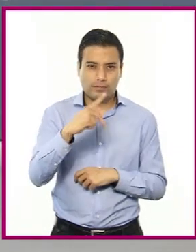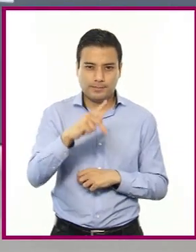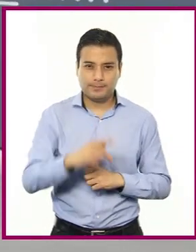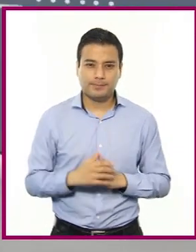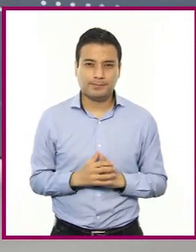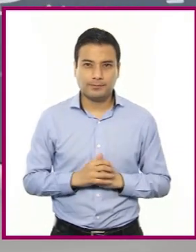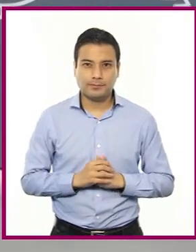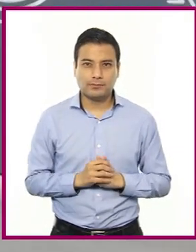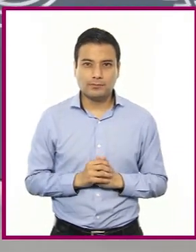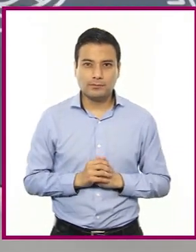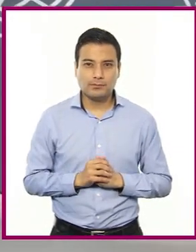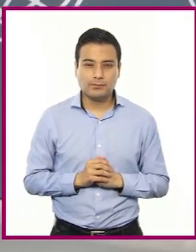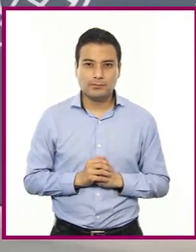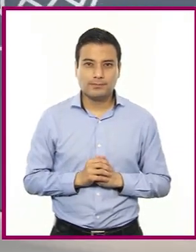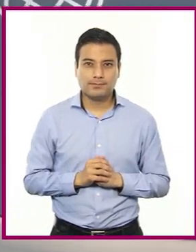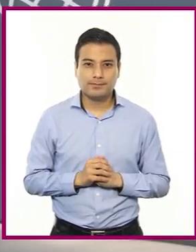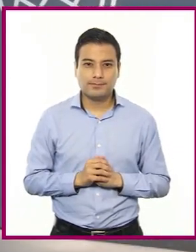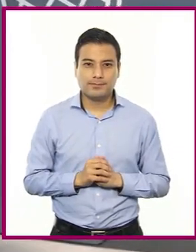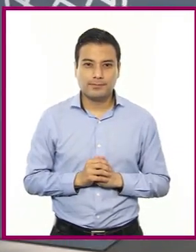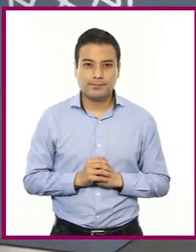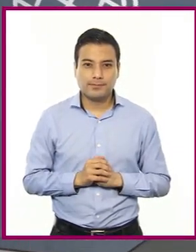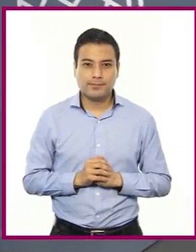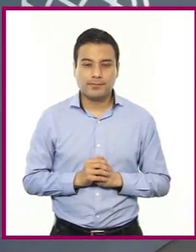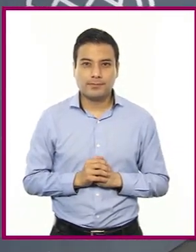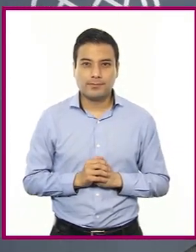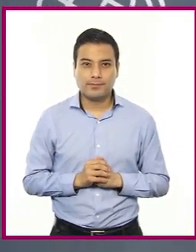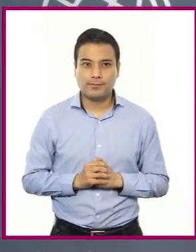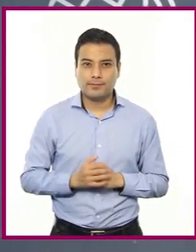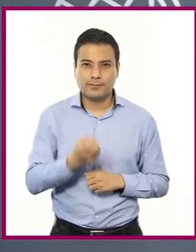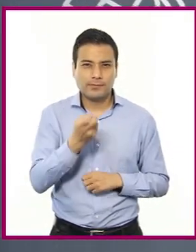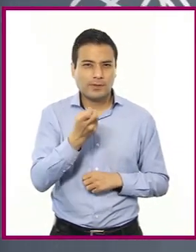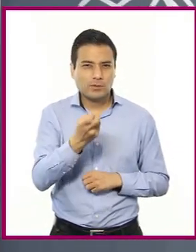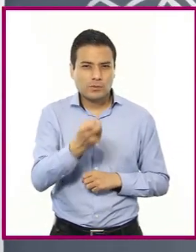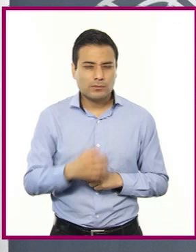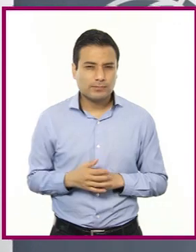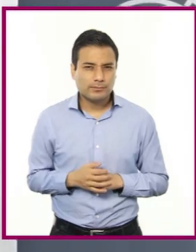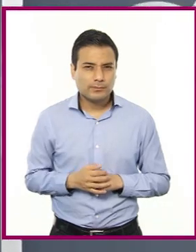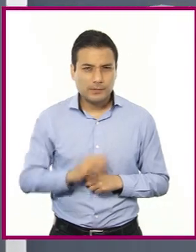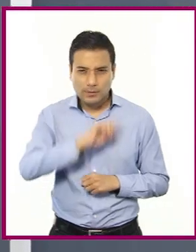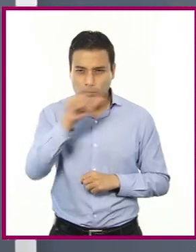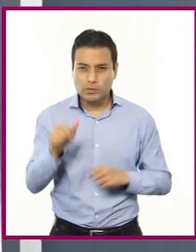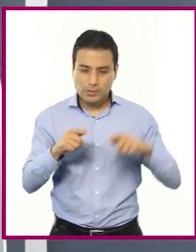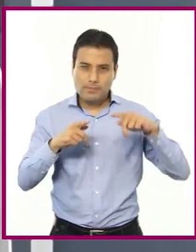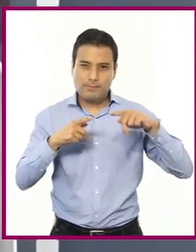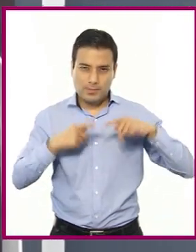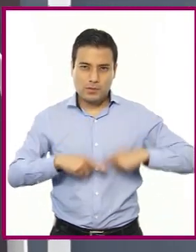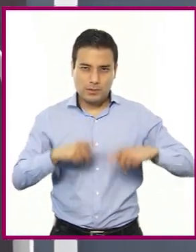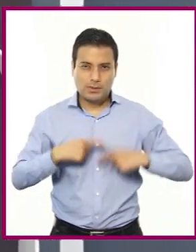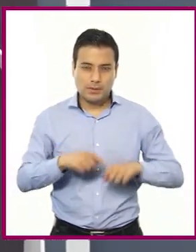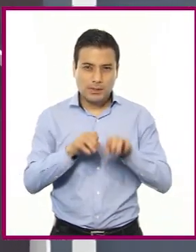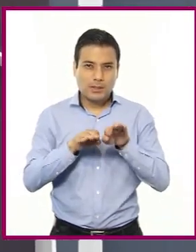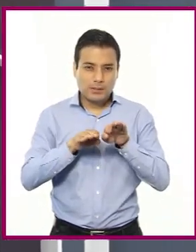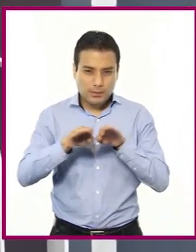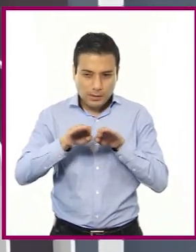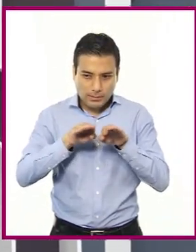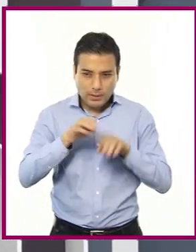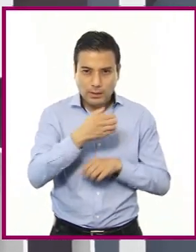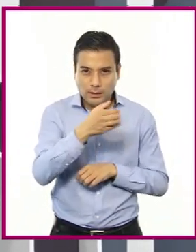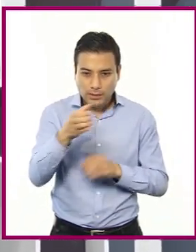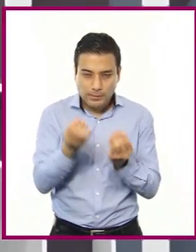Naturalmente, numerosos ejidos producían, pero a estos se les forzó a cultivar para la exportación